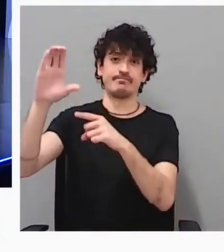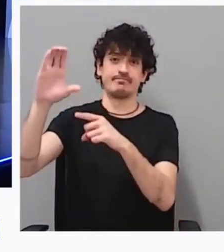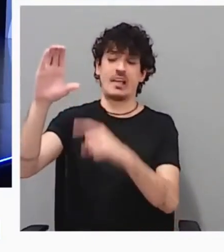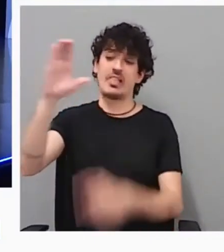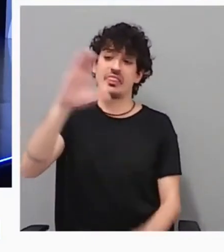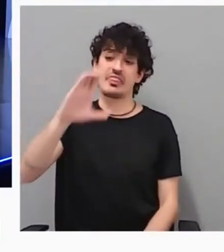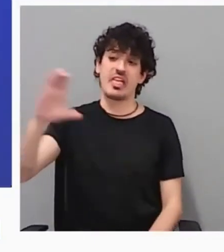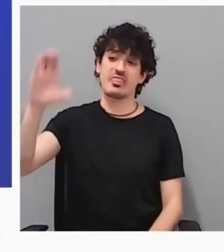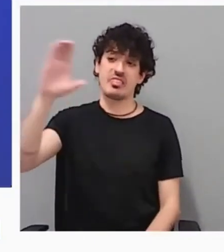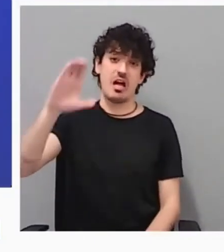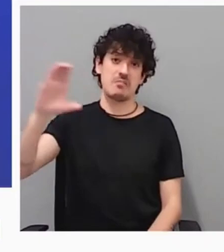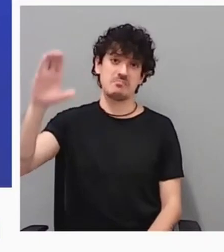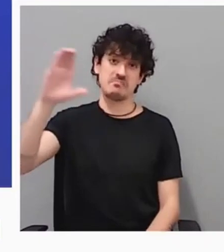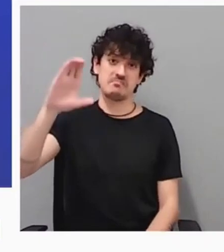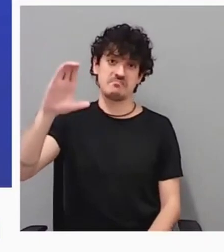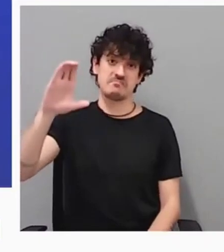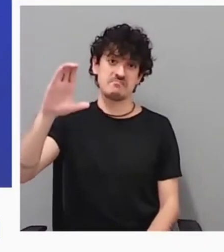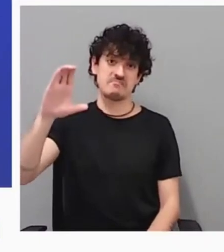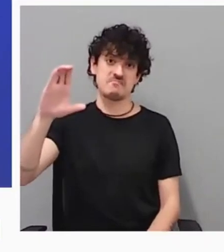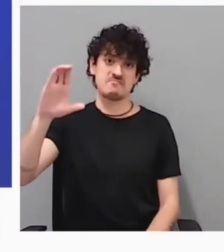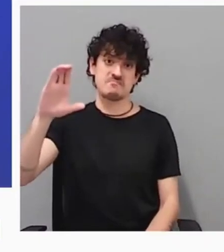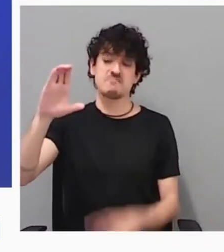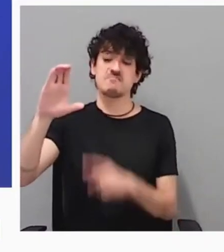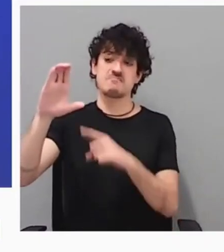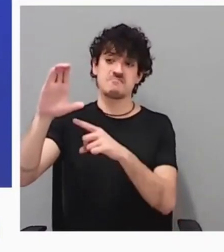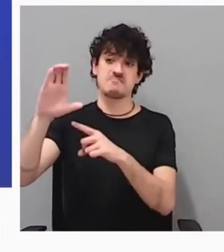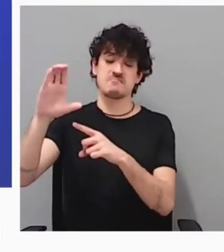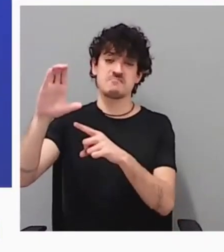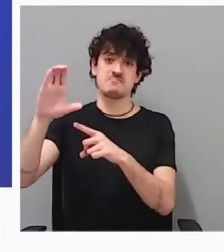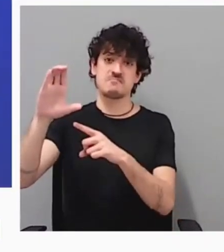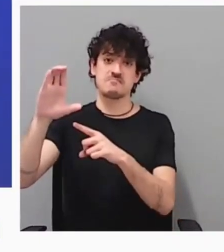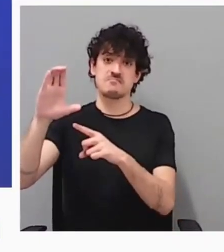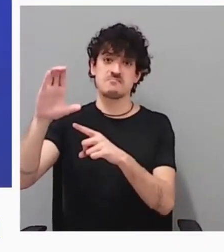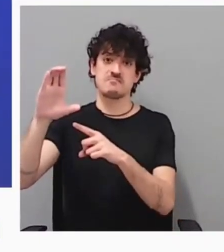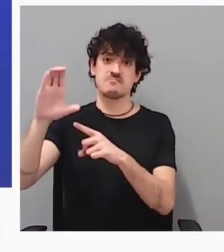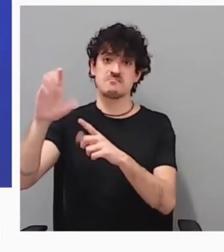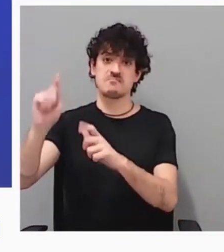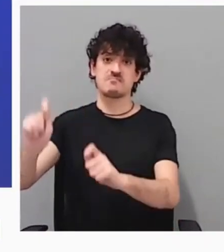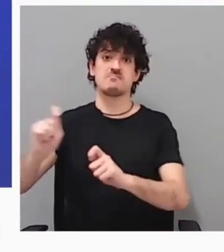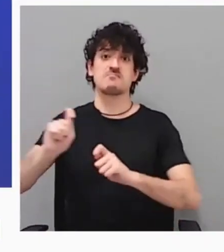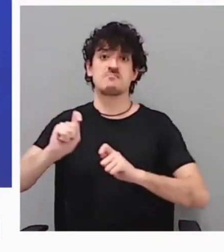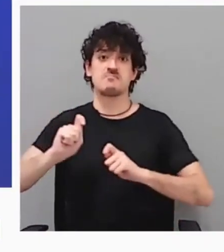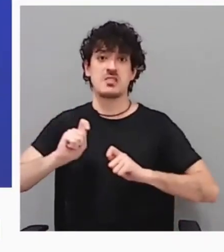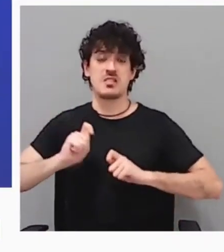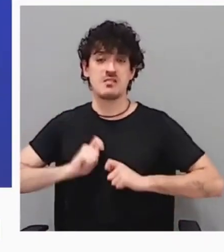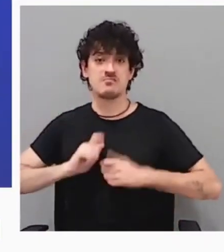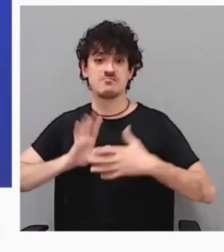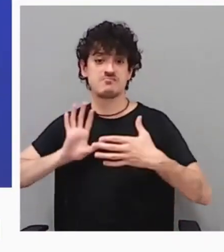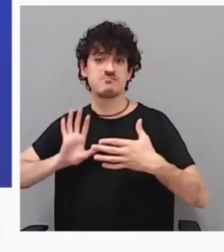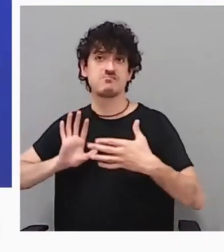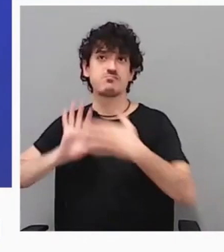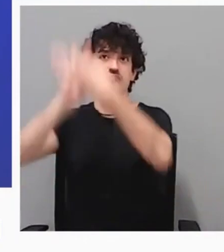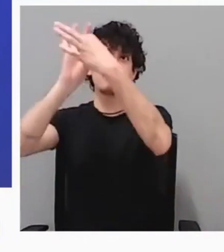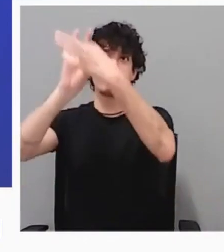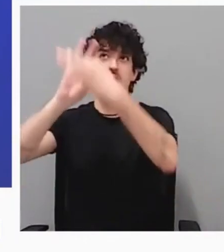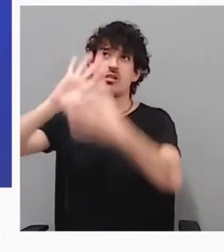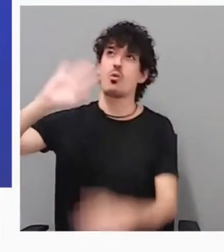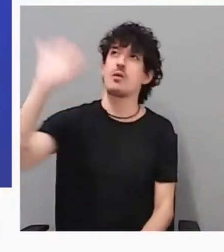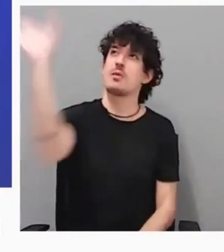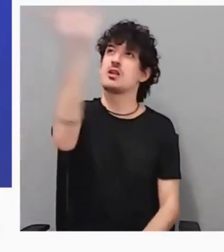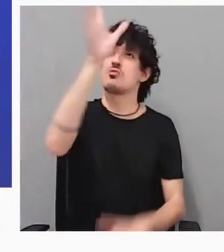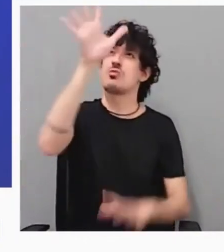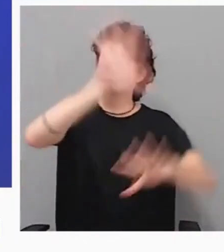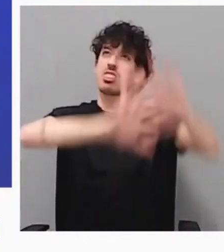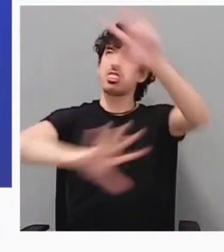ciencia sola nos lleva a reconectarnos con la complejidad del universo,